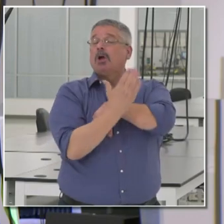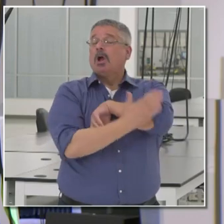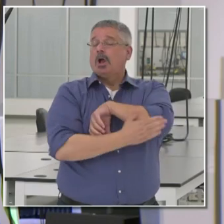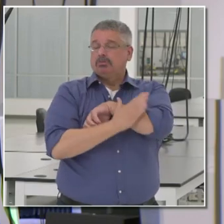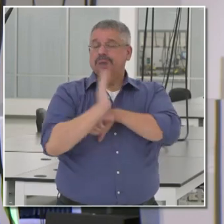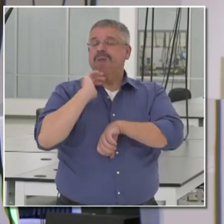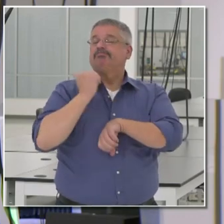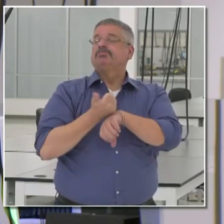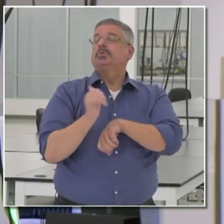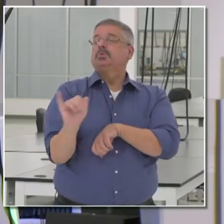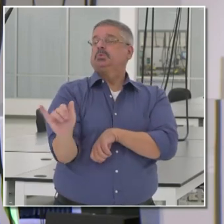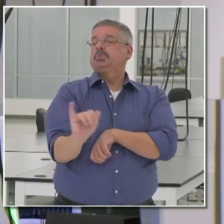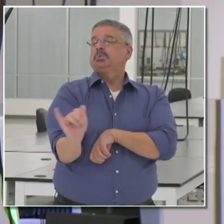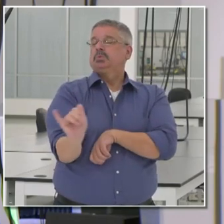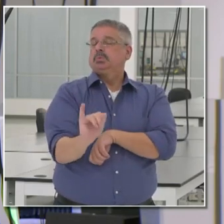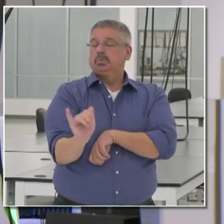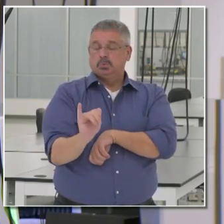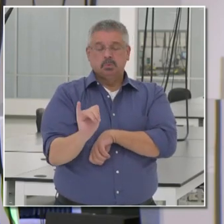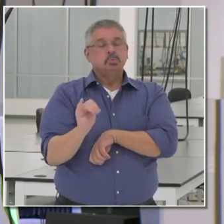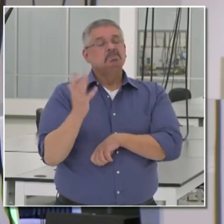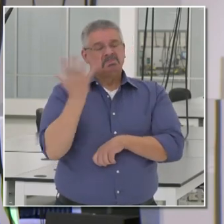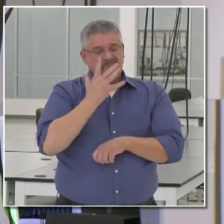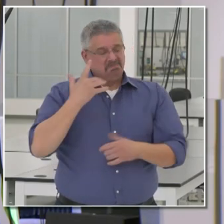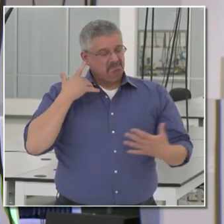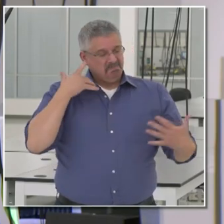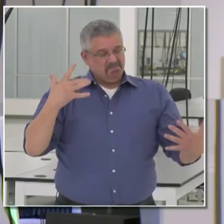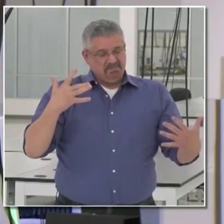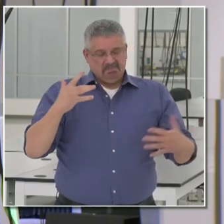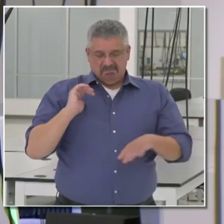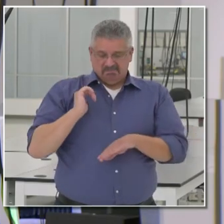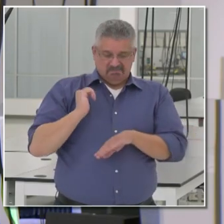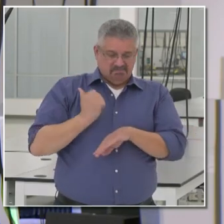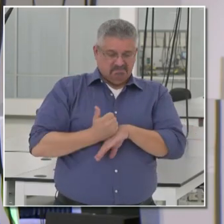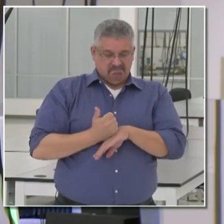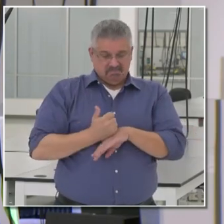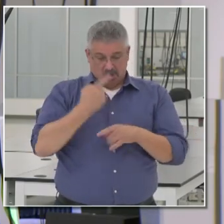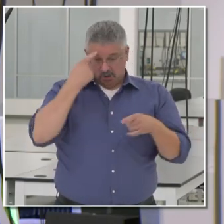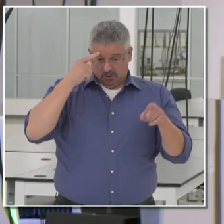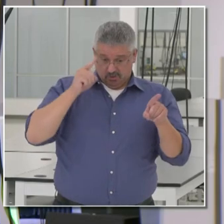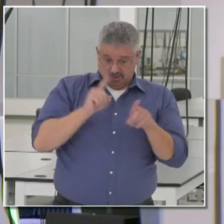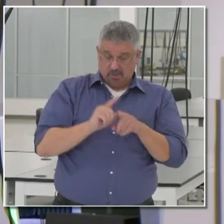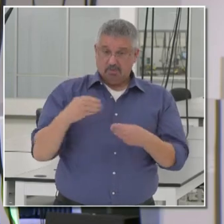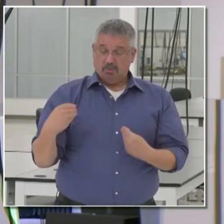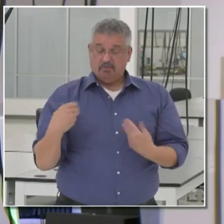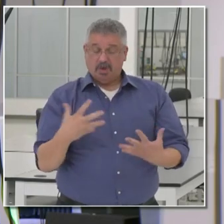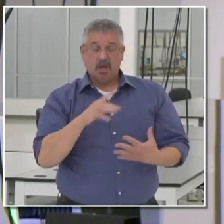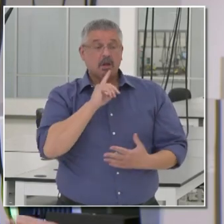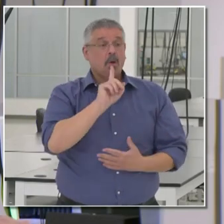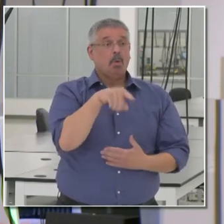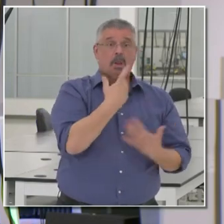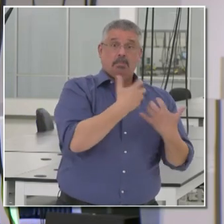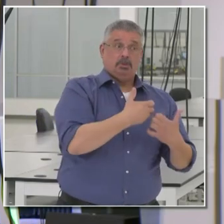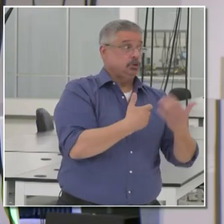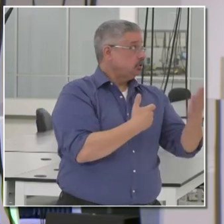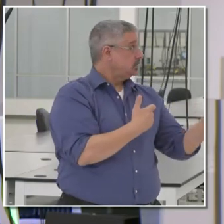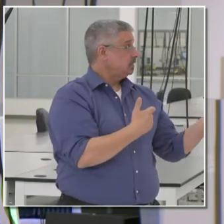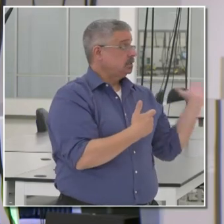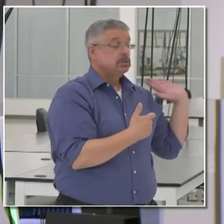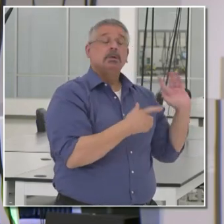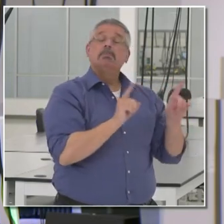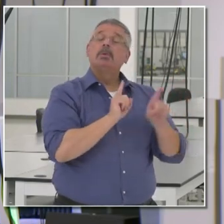negocio en 150 países en todo el mundo ellos tomaron un paso audaz estuvieron de acuerdo